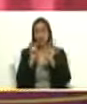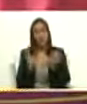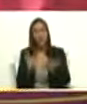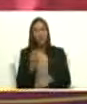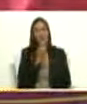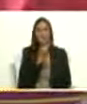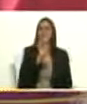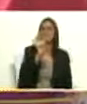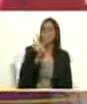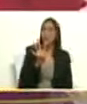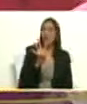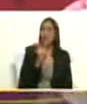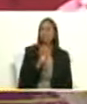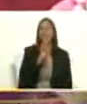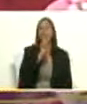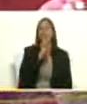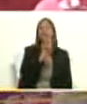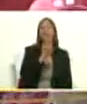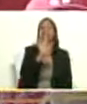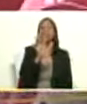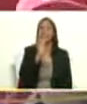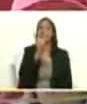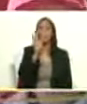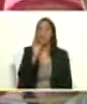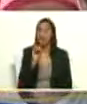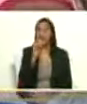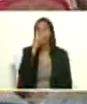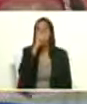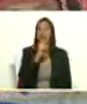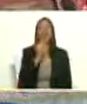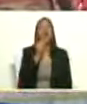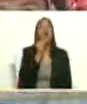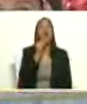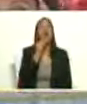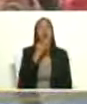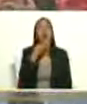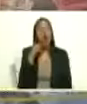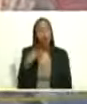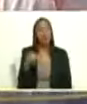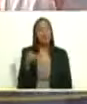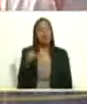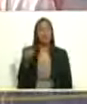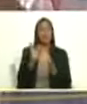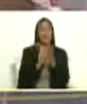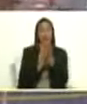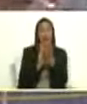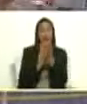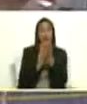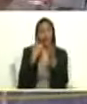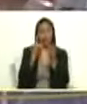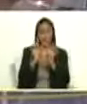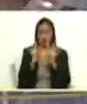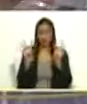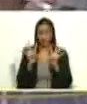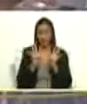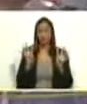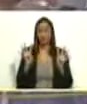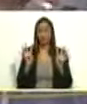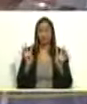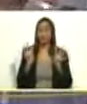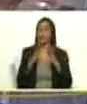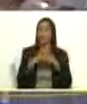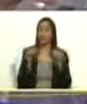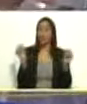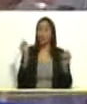25 30 años estos chamitos chamita Mira vamos a darle un aplauso a esta juventud que reverdece bella